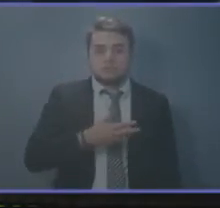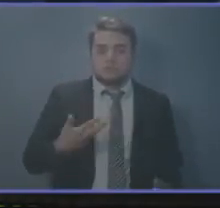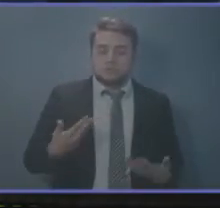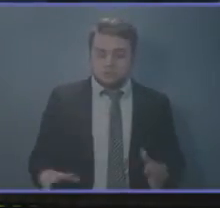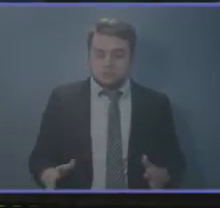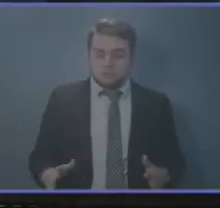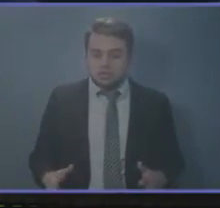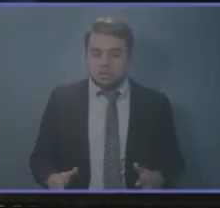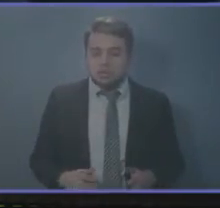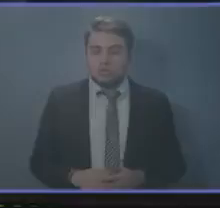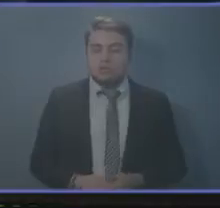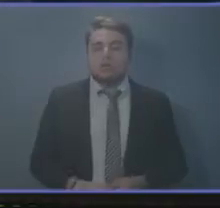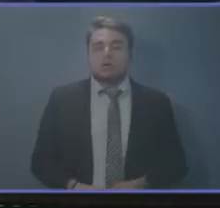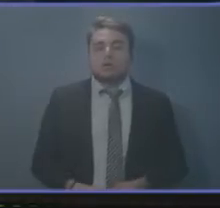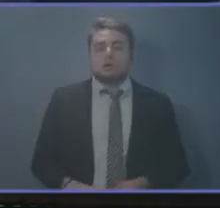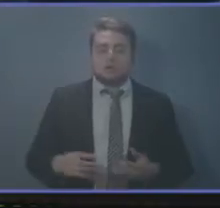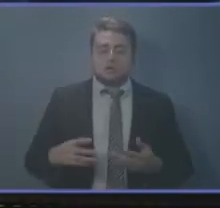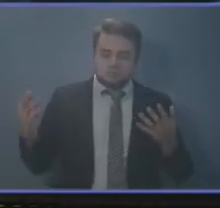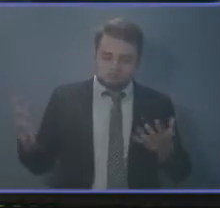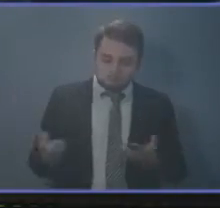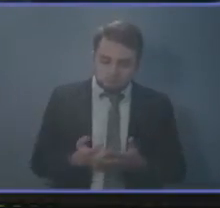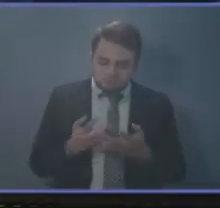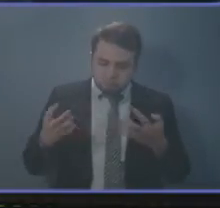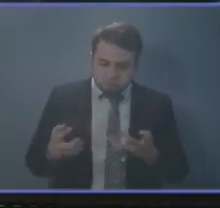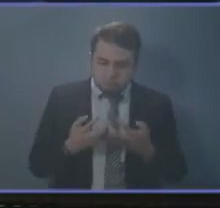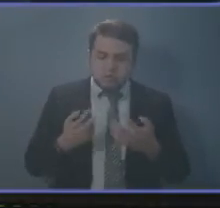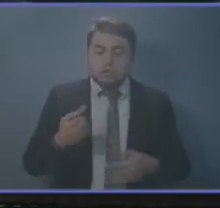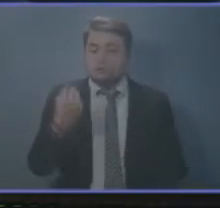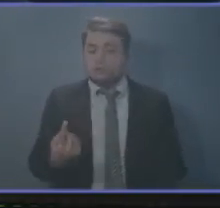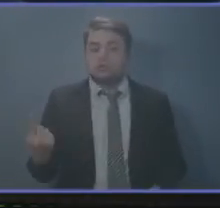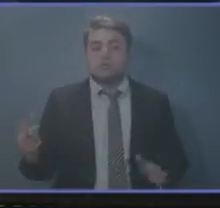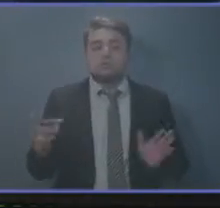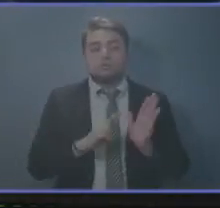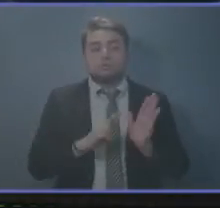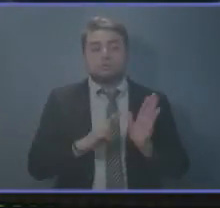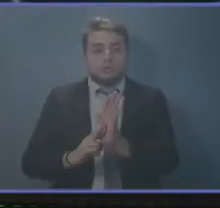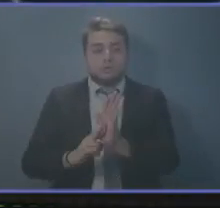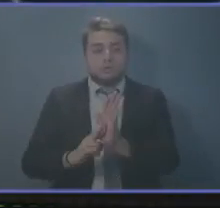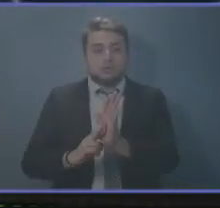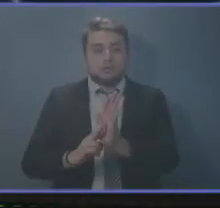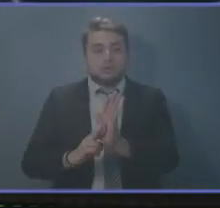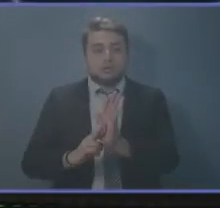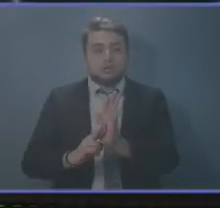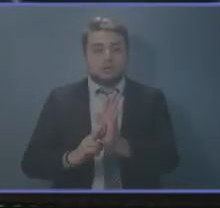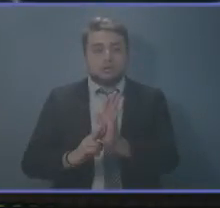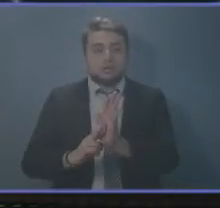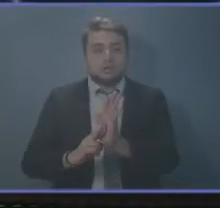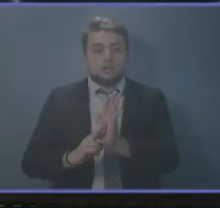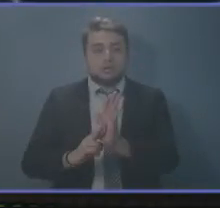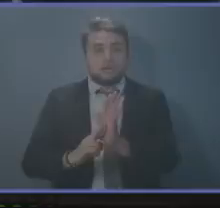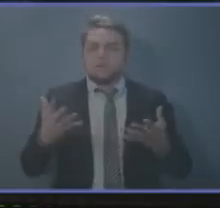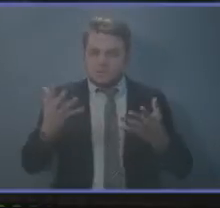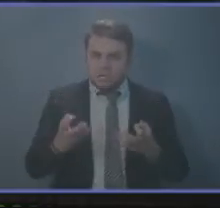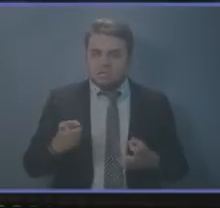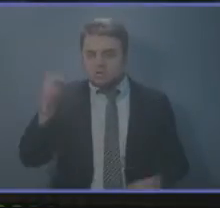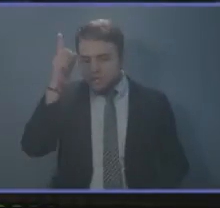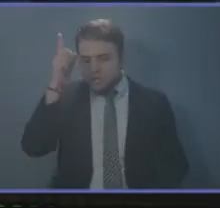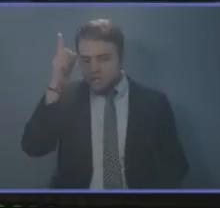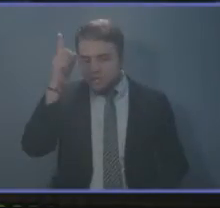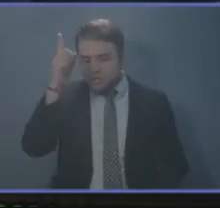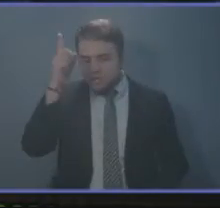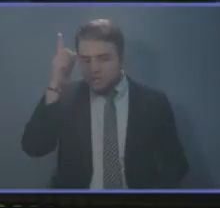un amplio estudio, recibimos a representantes de los motoristas, los cuales expresaron su beneplácito a esta